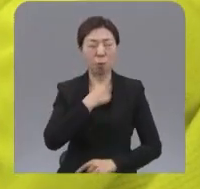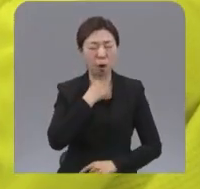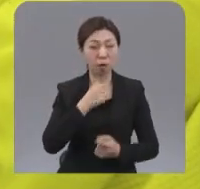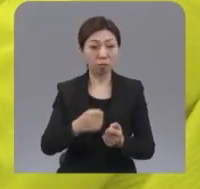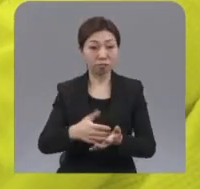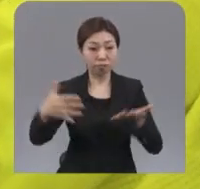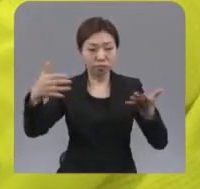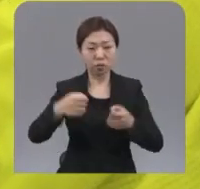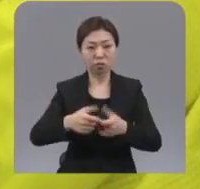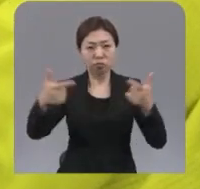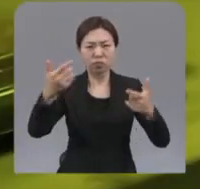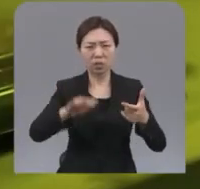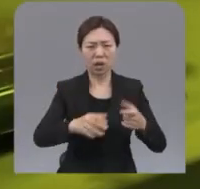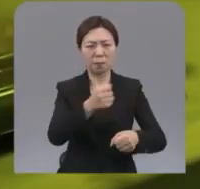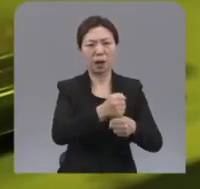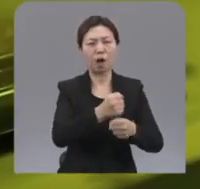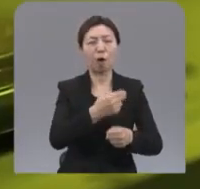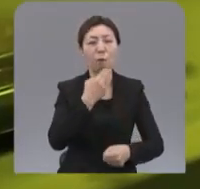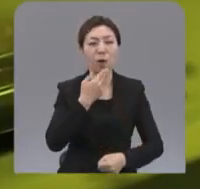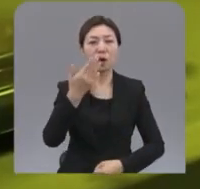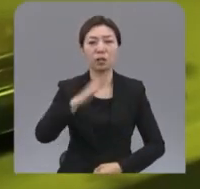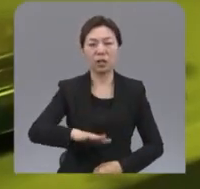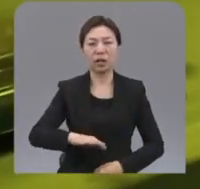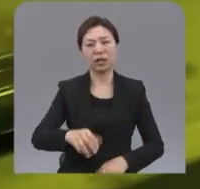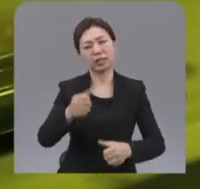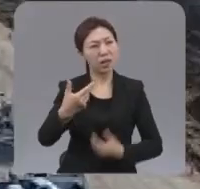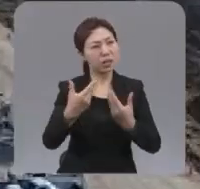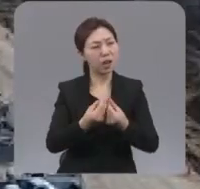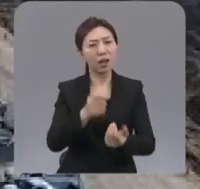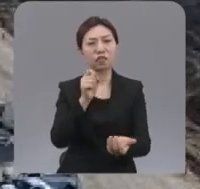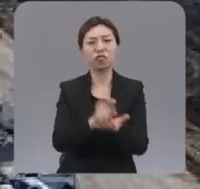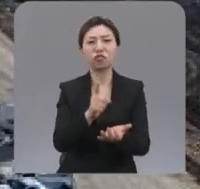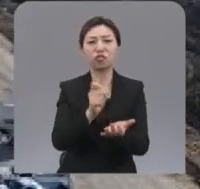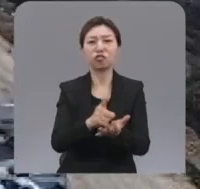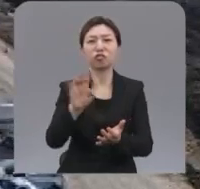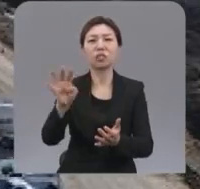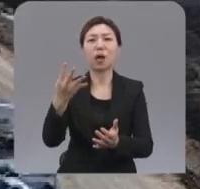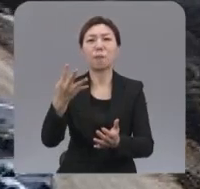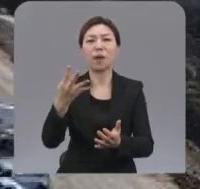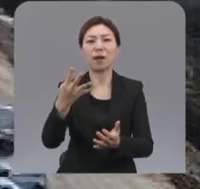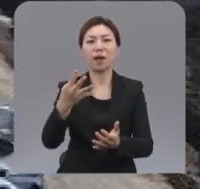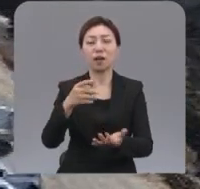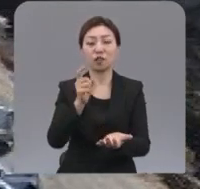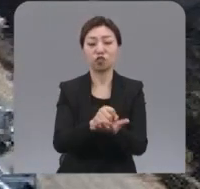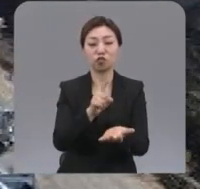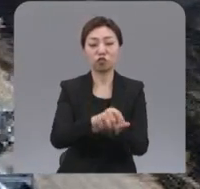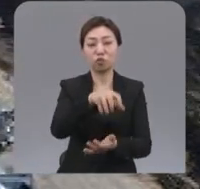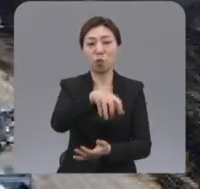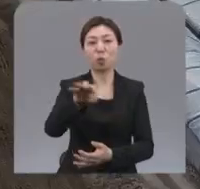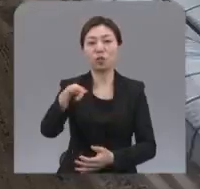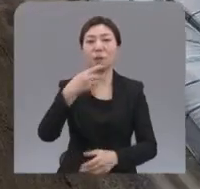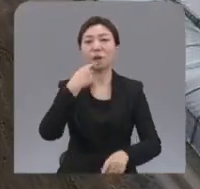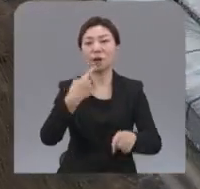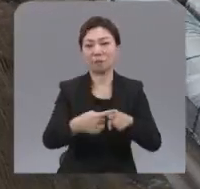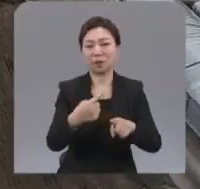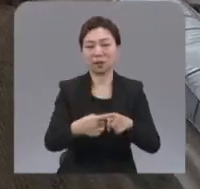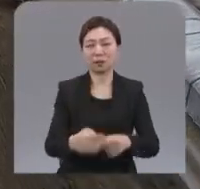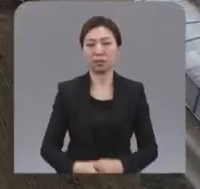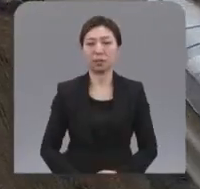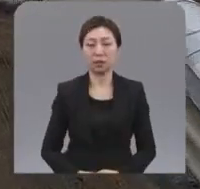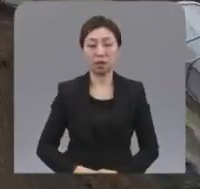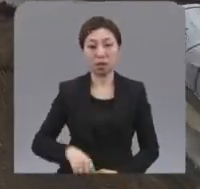semiconductores empezó a remontar por el aumento en la demanda de hbm o Memorias de alto ancho de banda cuyos mayores productores y